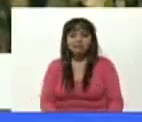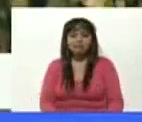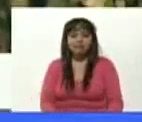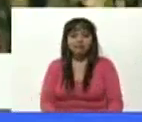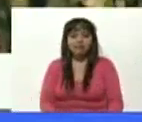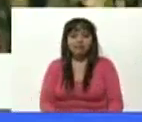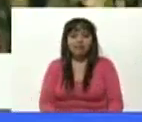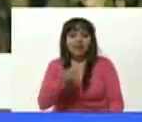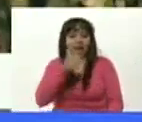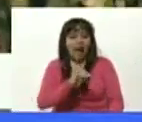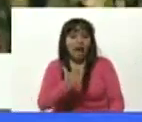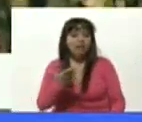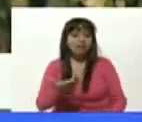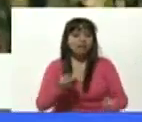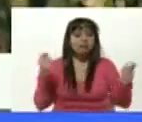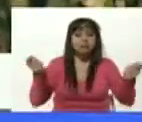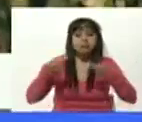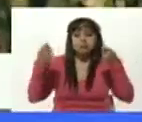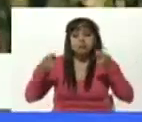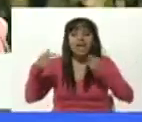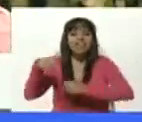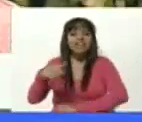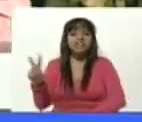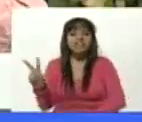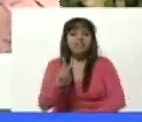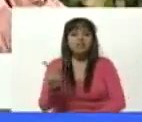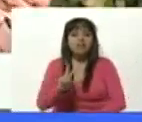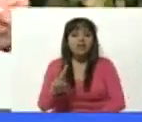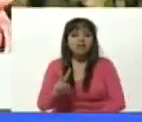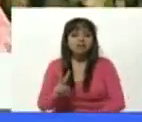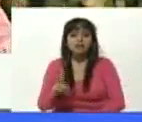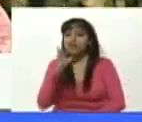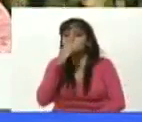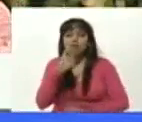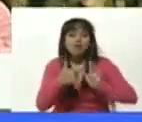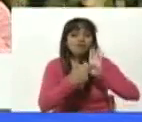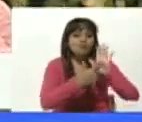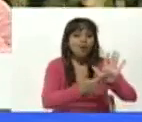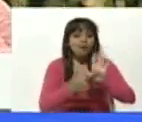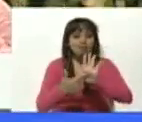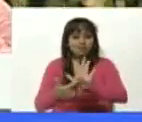dominantes. Esta es la Venezuela invisible,